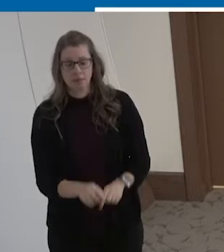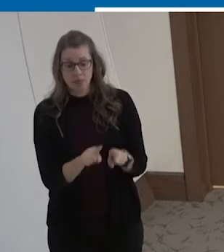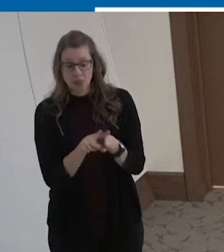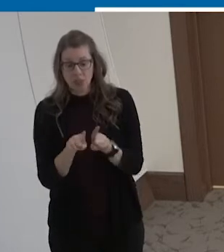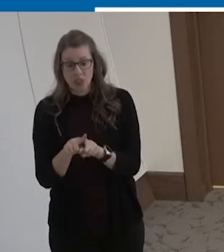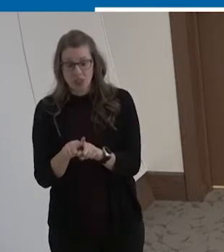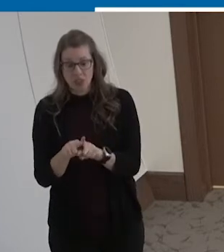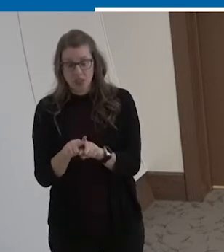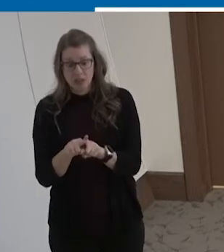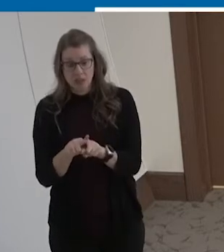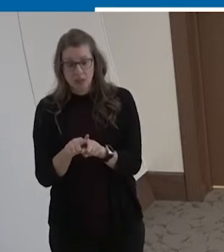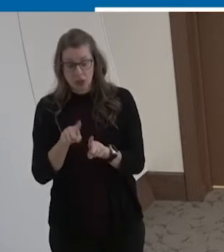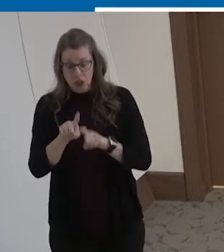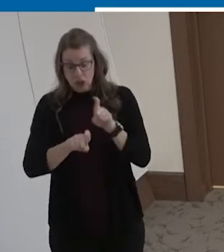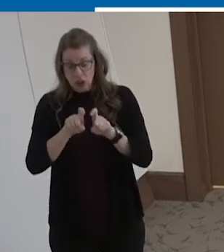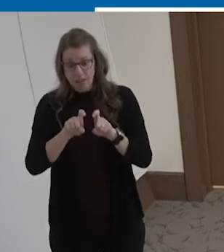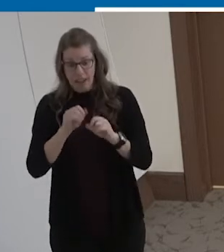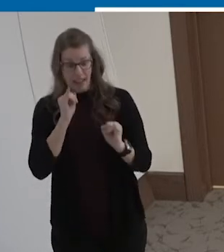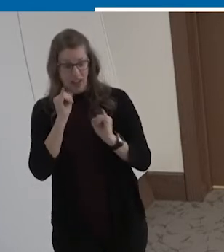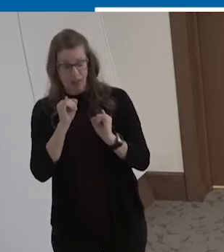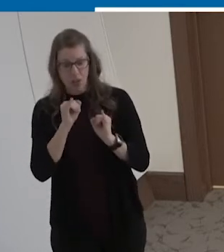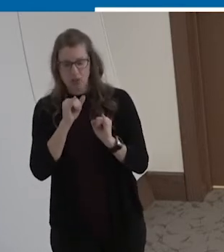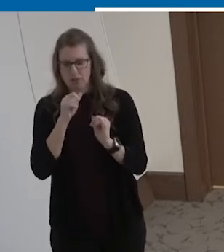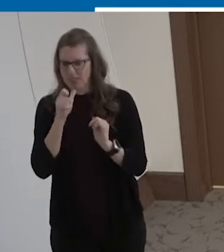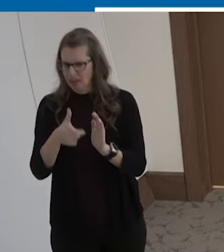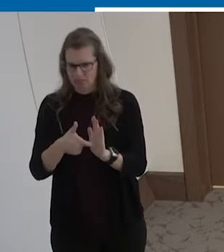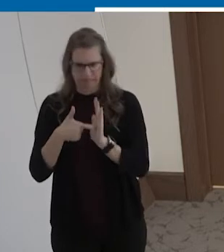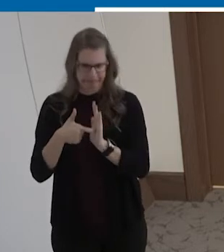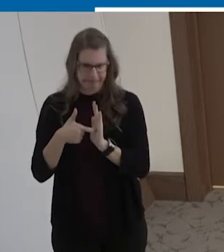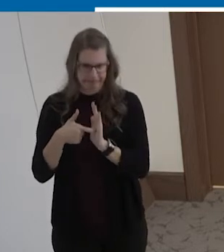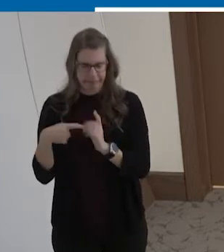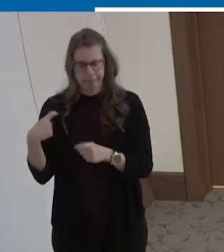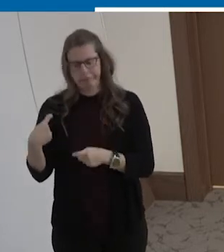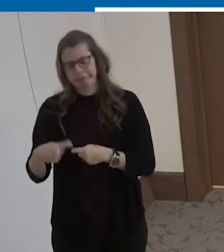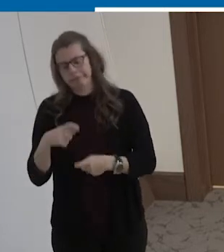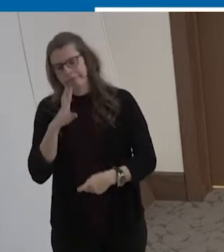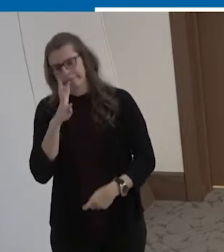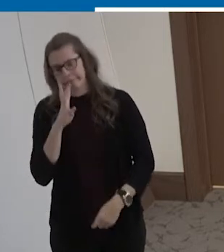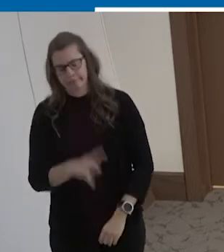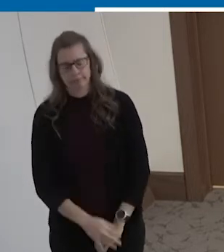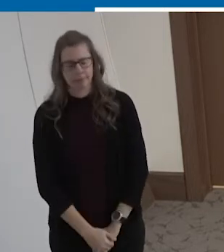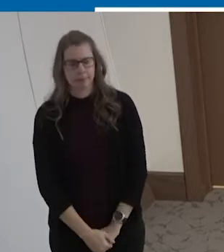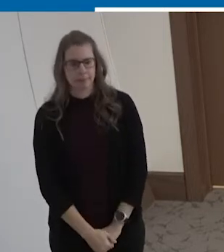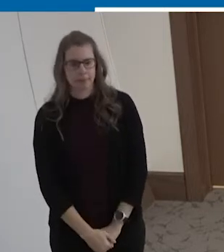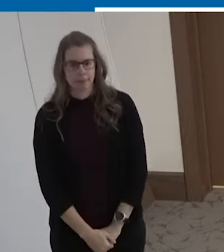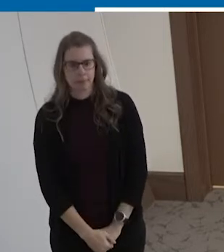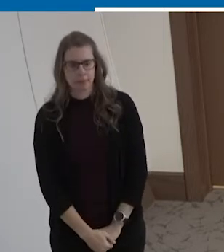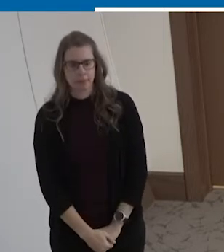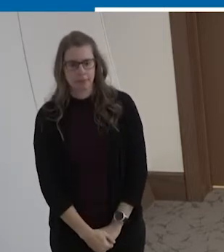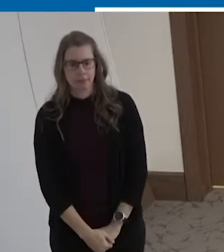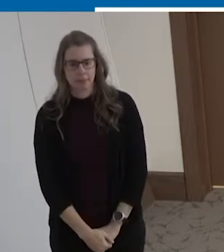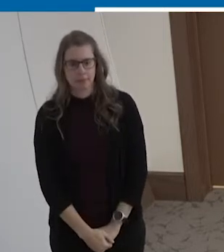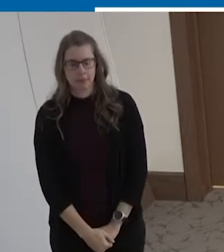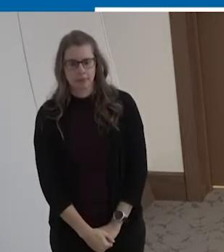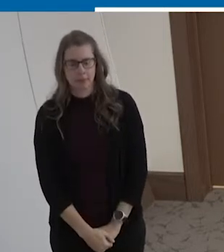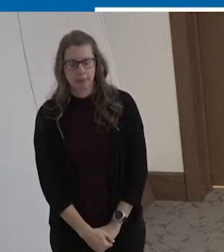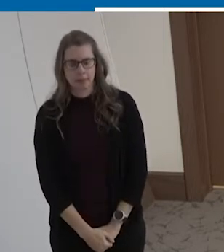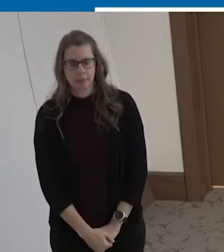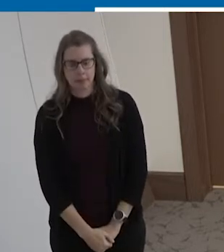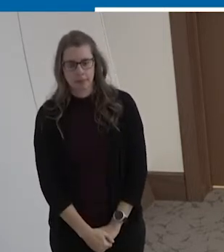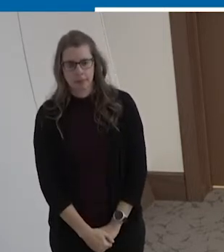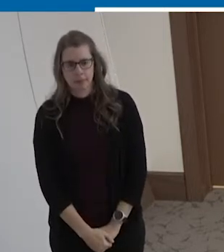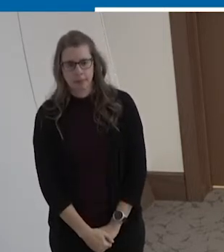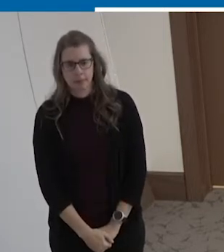to do any of the survey or interviews. Y entonces ya no tiene que hacer ninguna otra encuesta